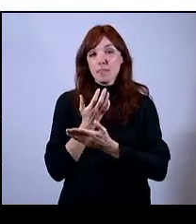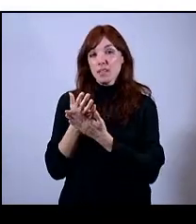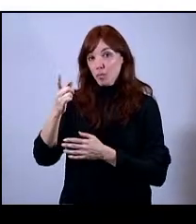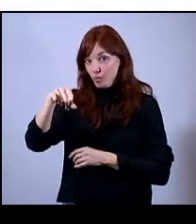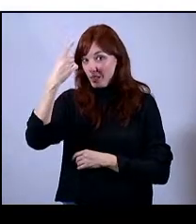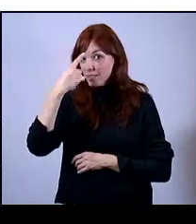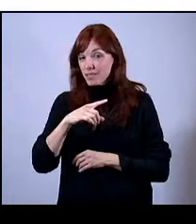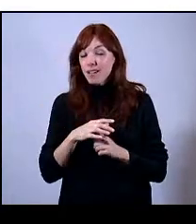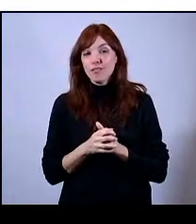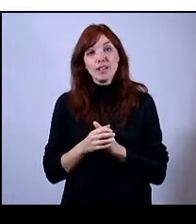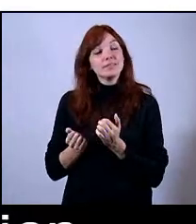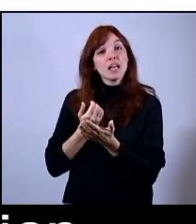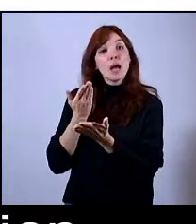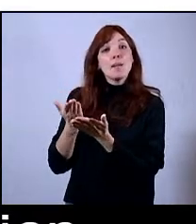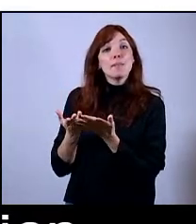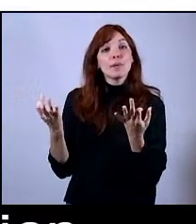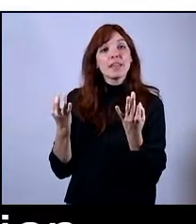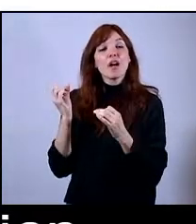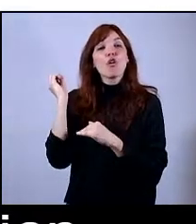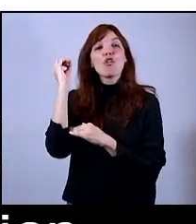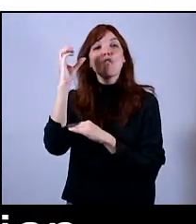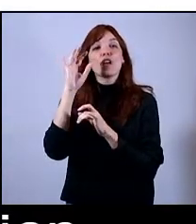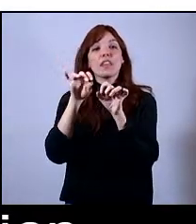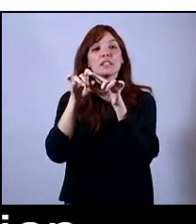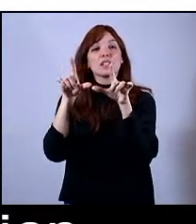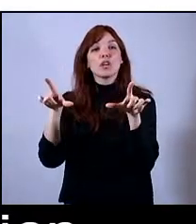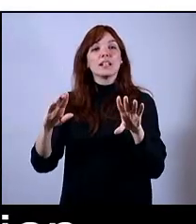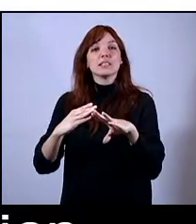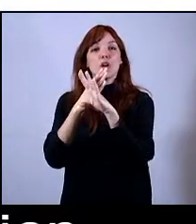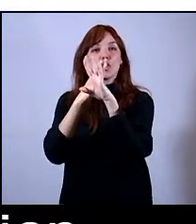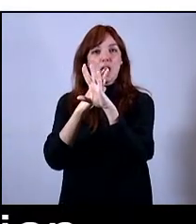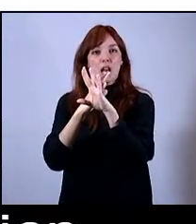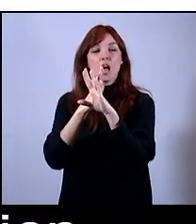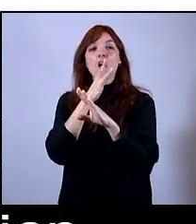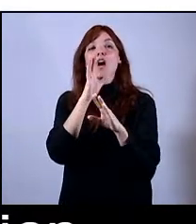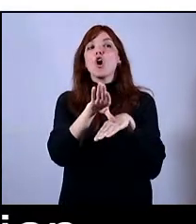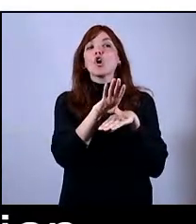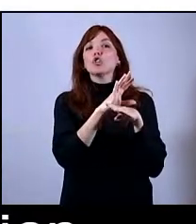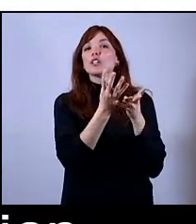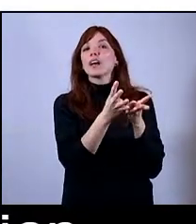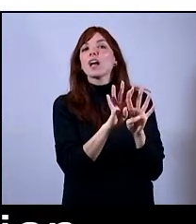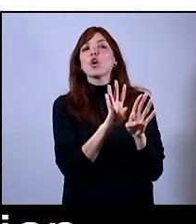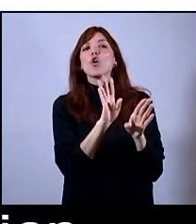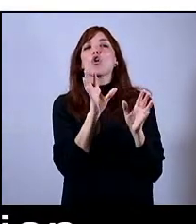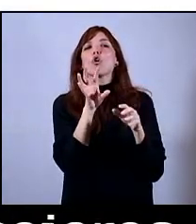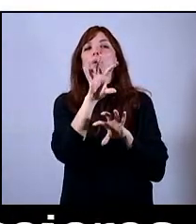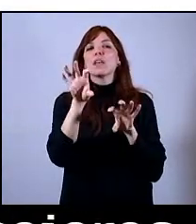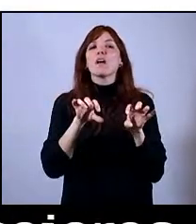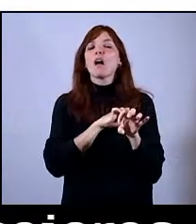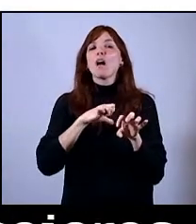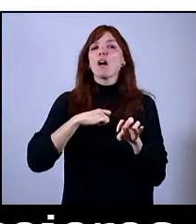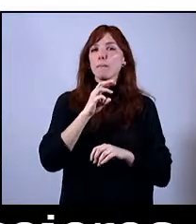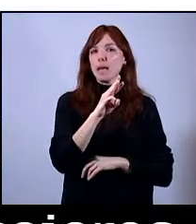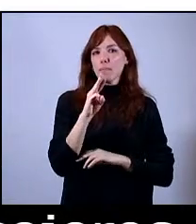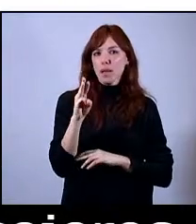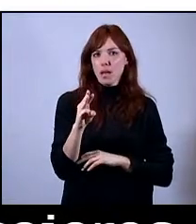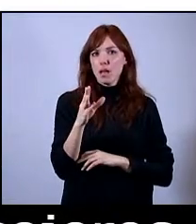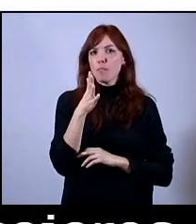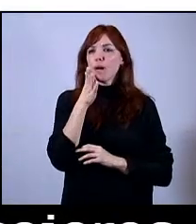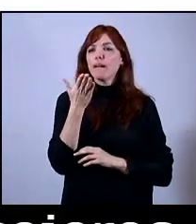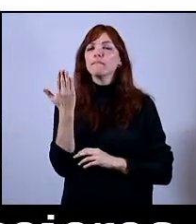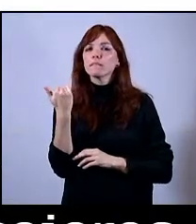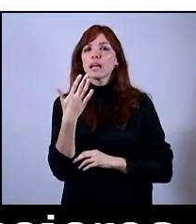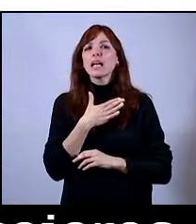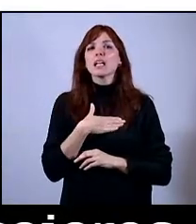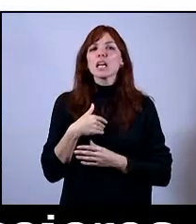saben, una conferencia sectorial extraordinaria a los consejeros de las comunidades autónomas del PP porque queríamos hablar de